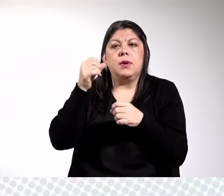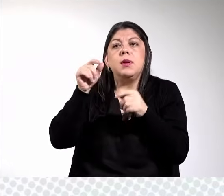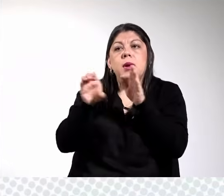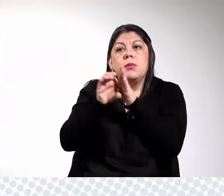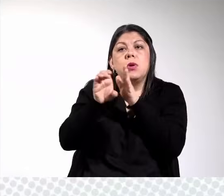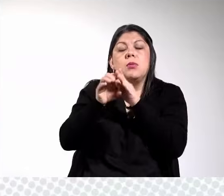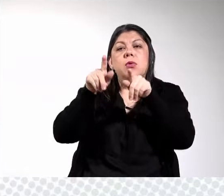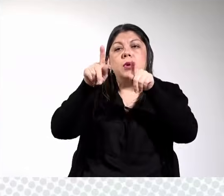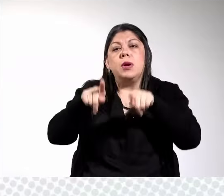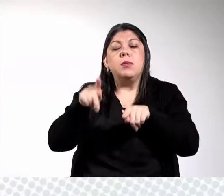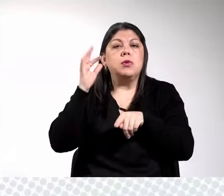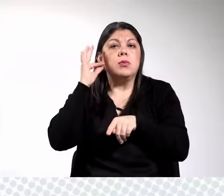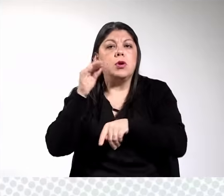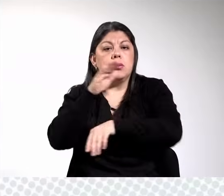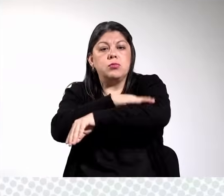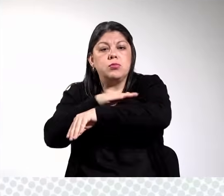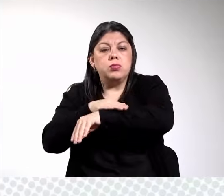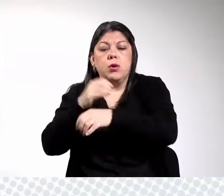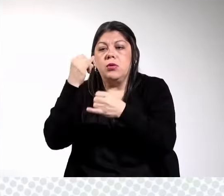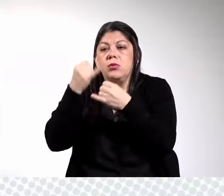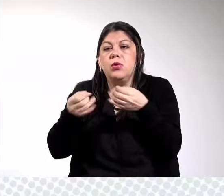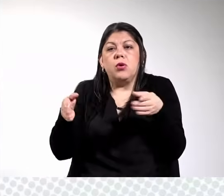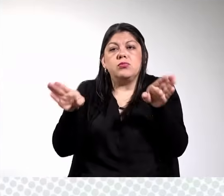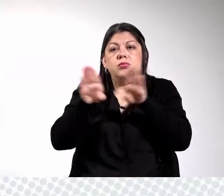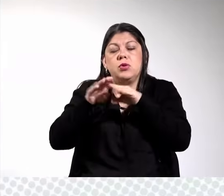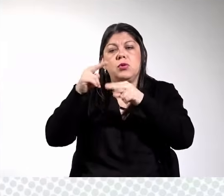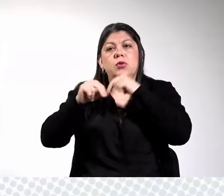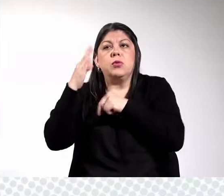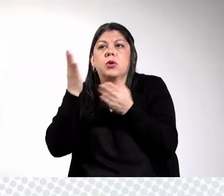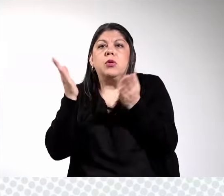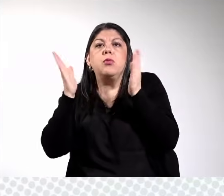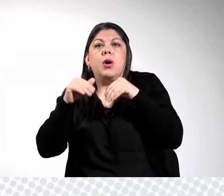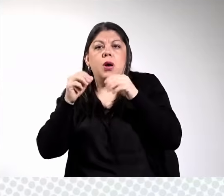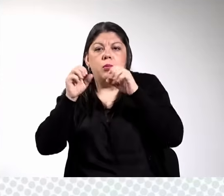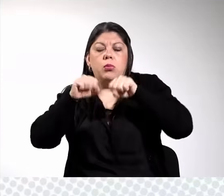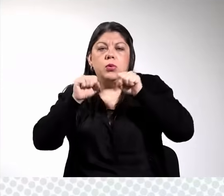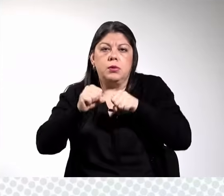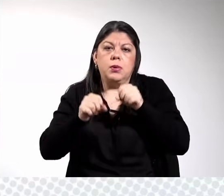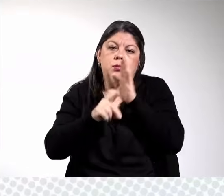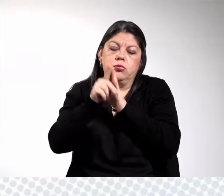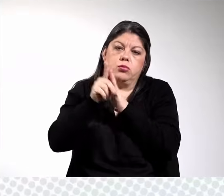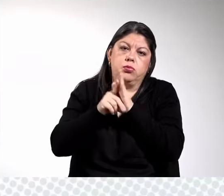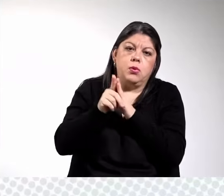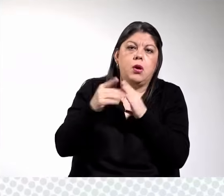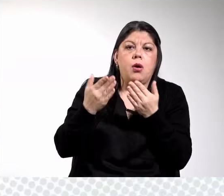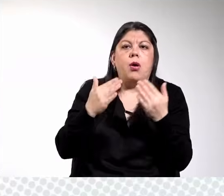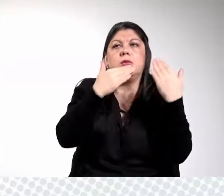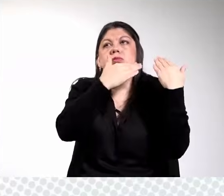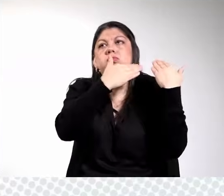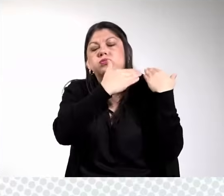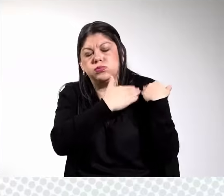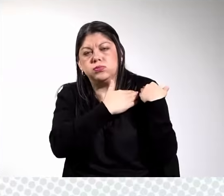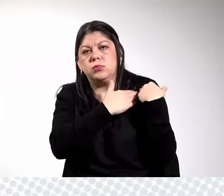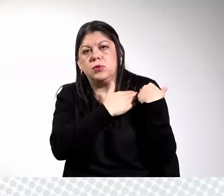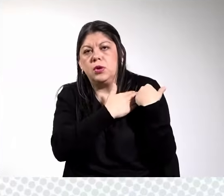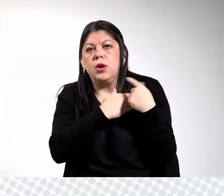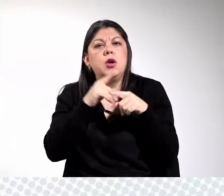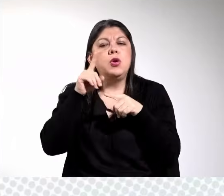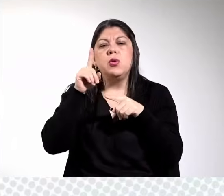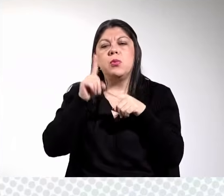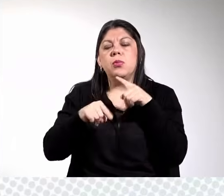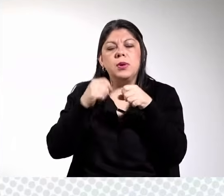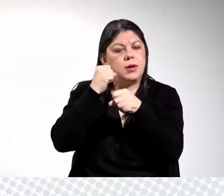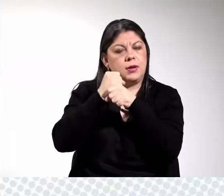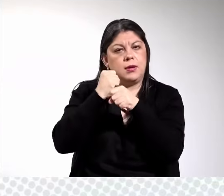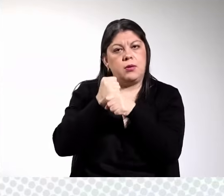emprendimiento porque el mercado se les cerró, o terminan en emprendimiento porque por la cantidad de cargas que tiene, no hay